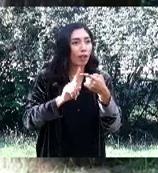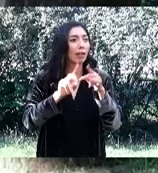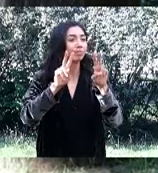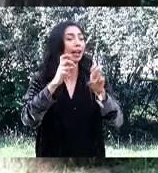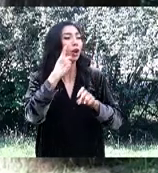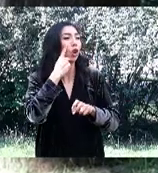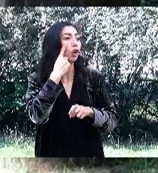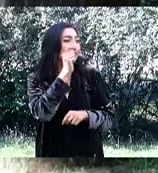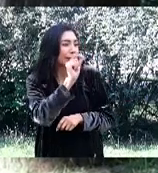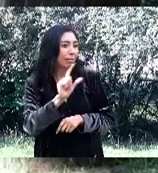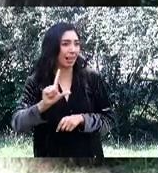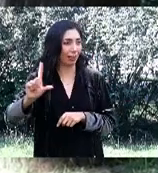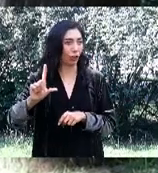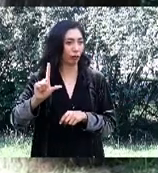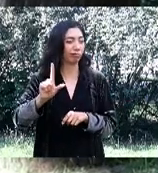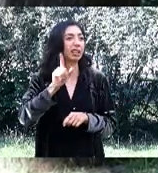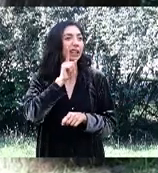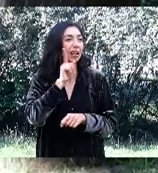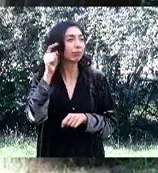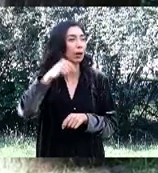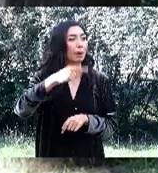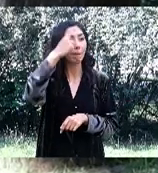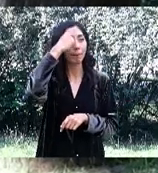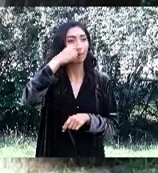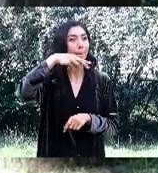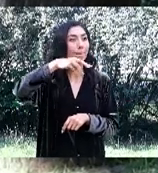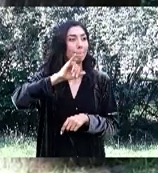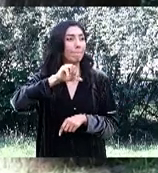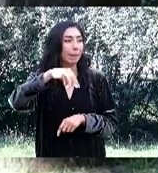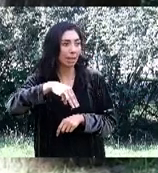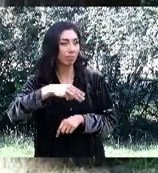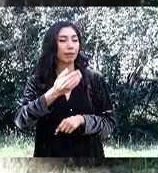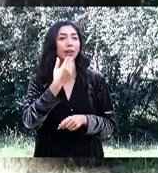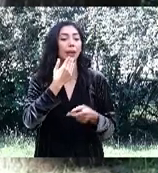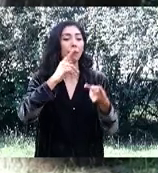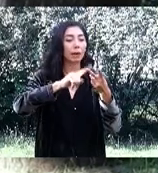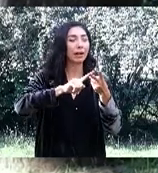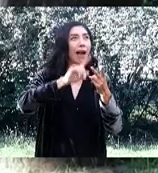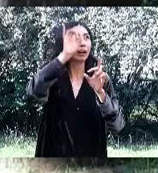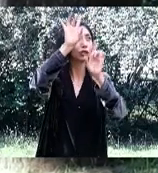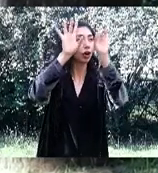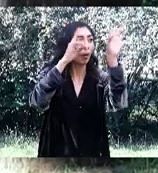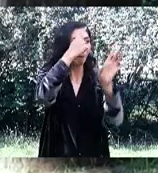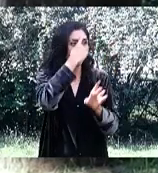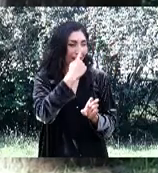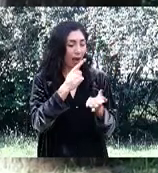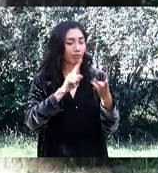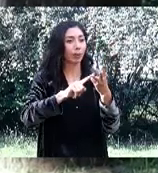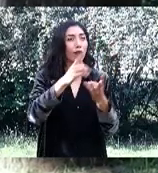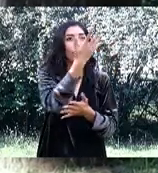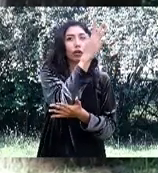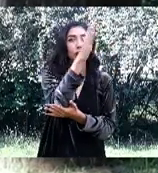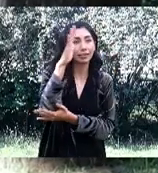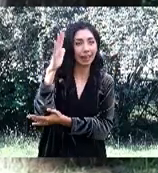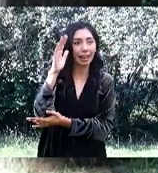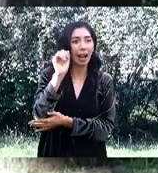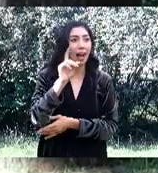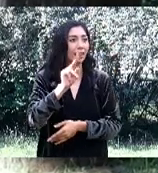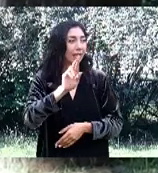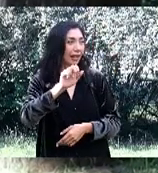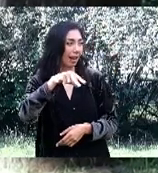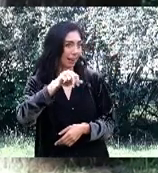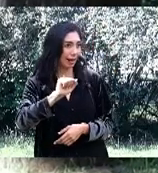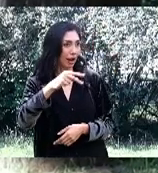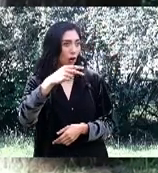que reúne al museo interactivo mirador el museo interactivo de la astronomía el bosque Adriana Hoffman el